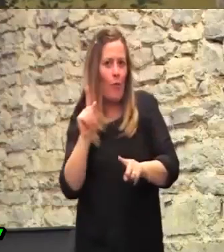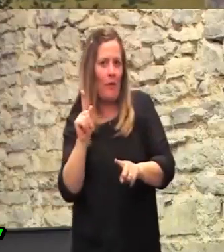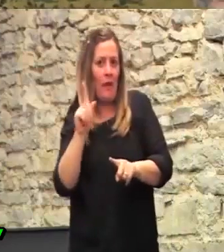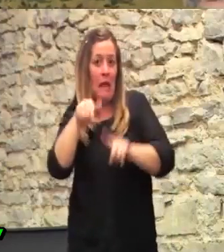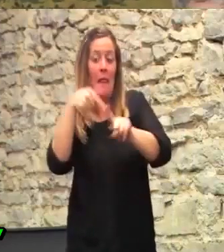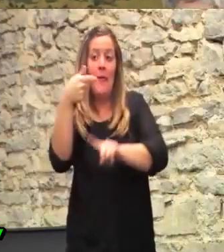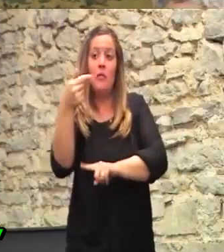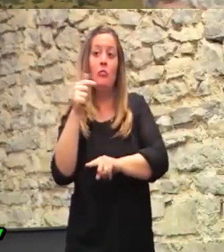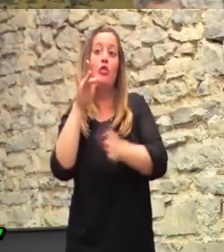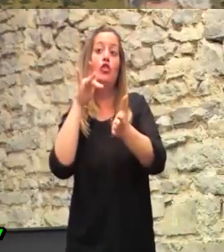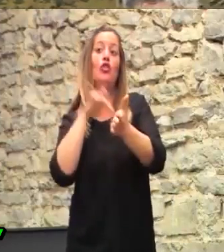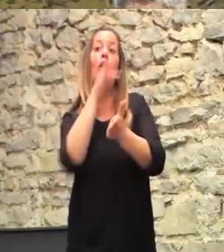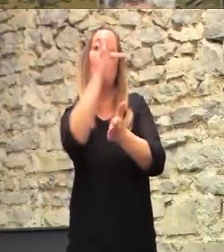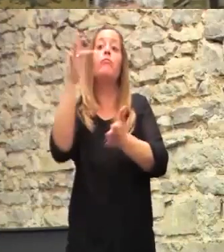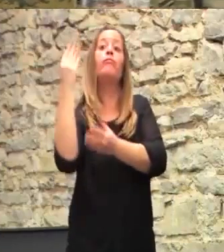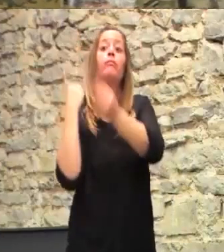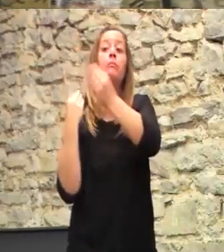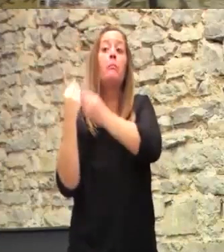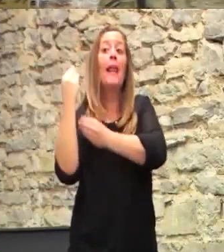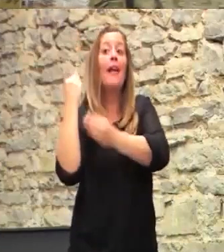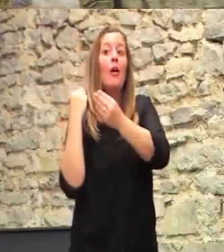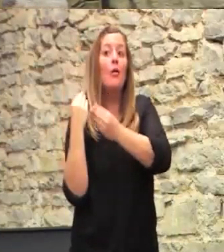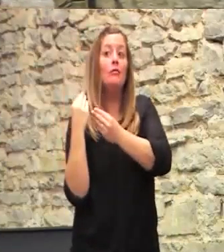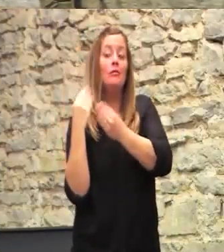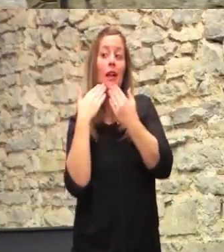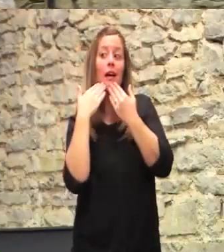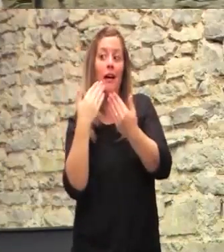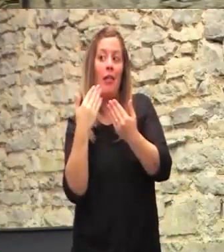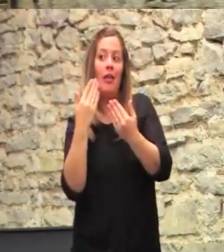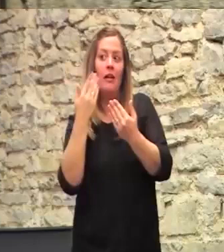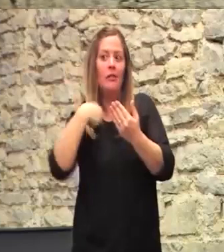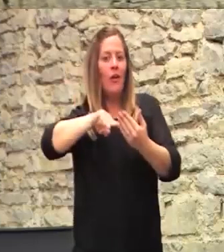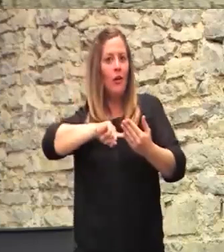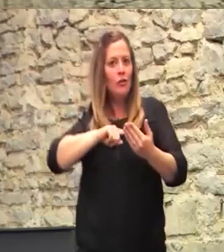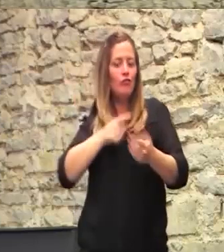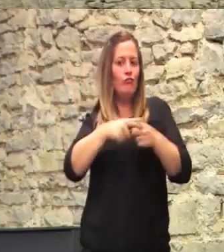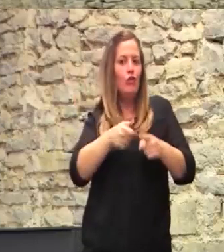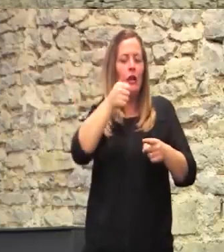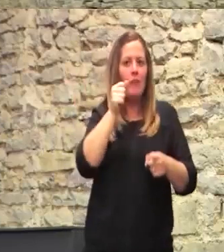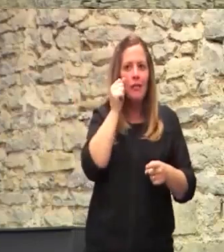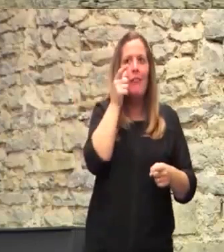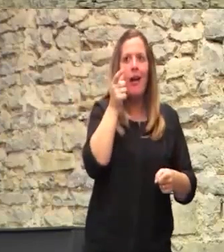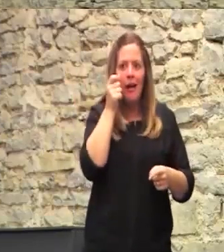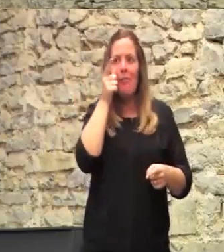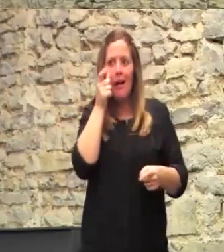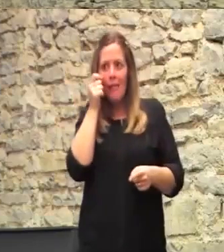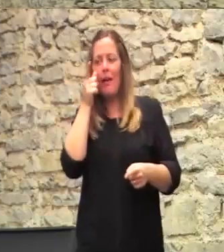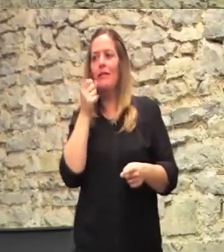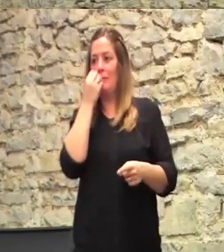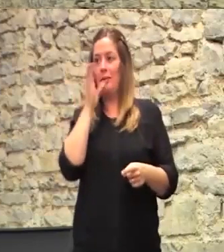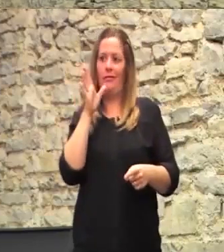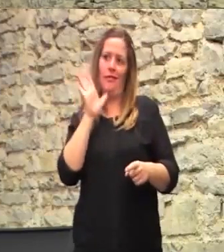pregunta enriquece mucho enriquece a mí y la espero que las ricas que a ustedes también bueno dijo acá por